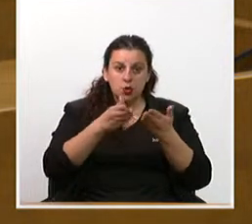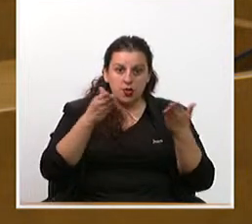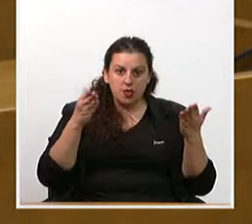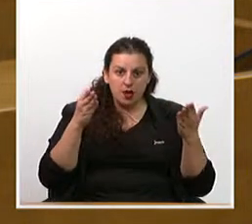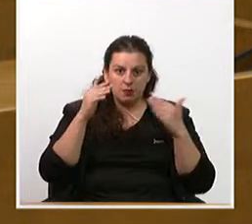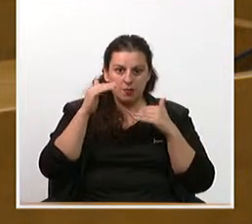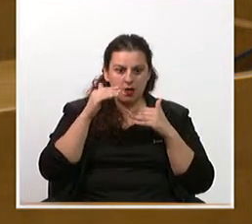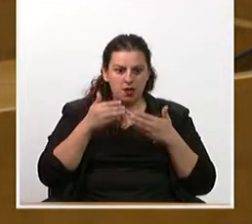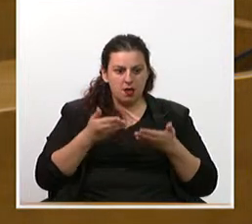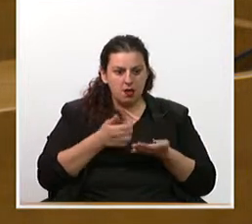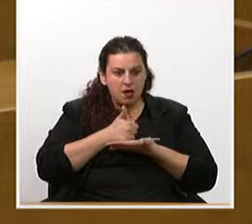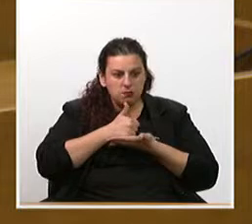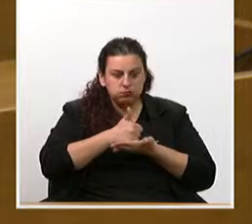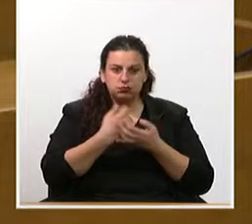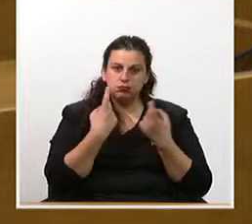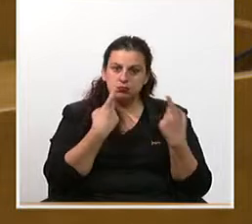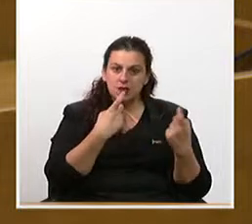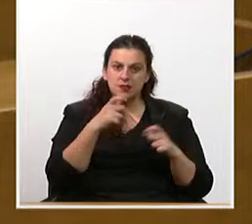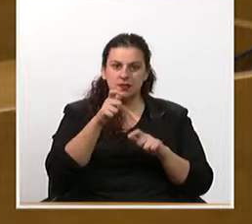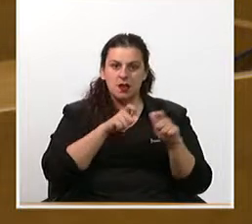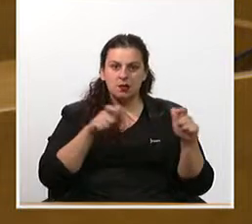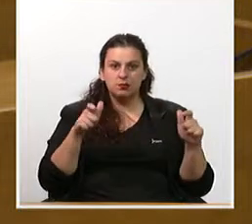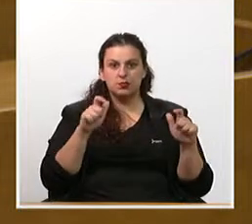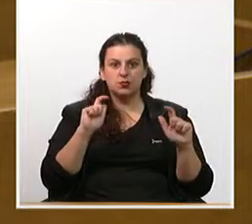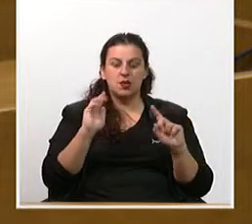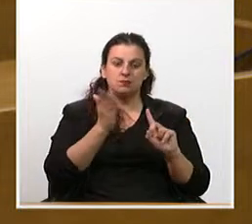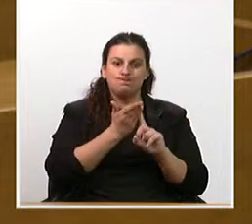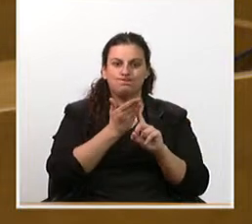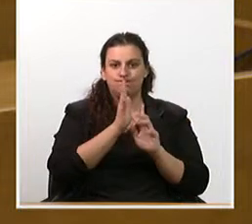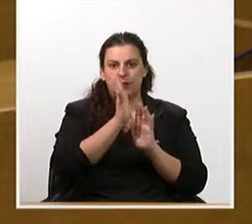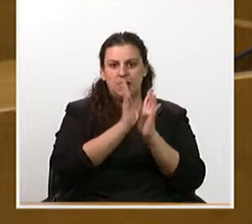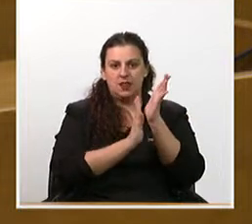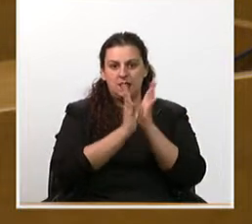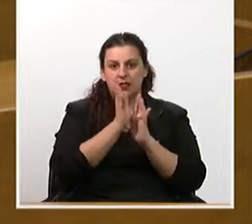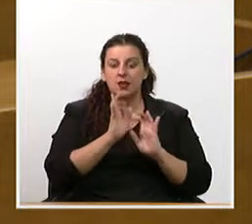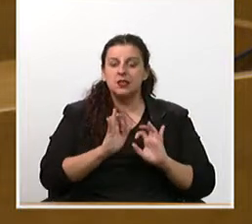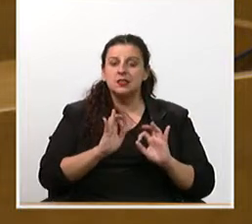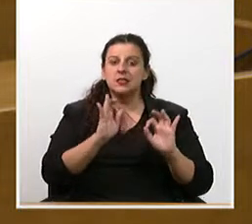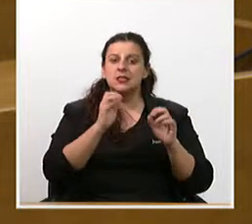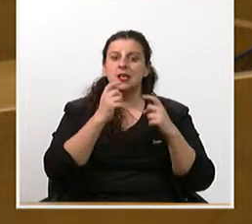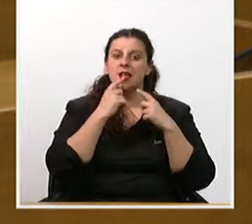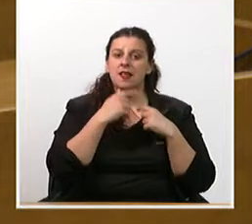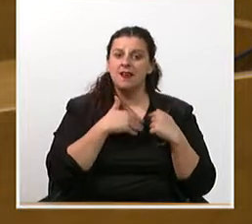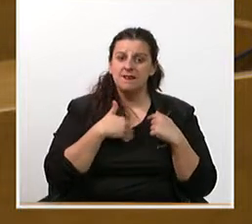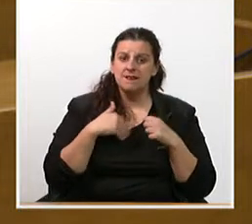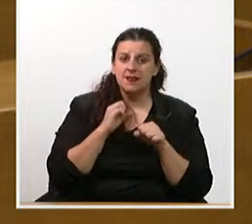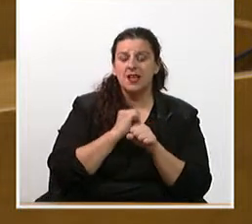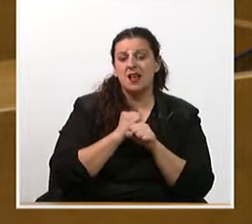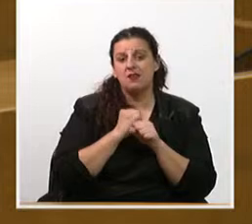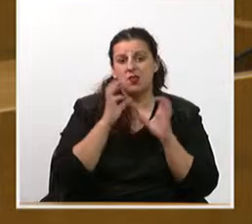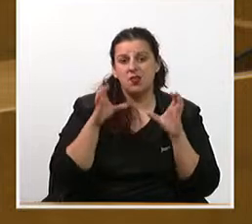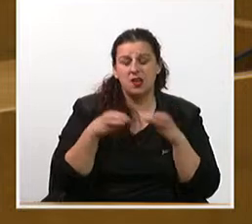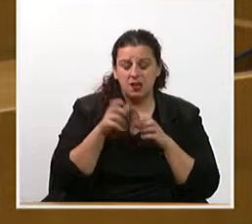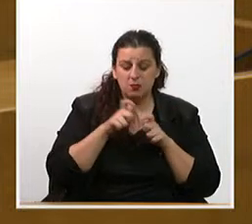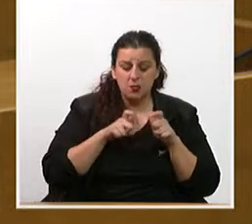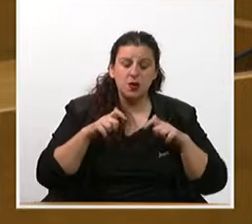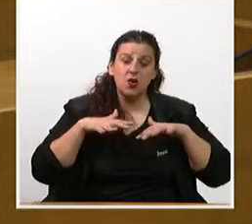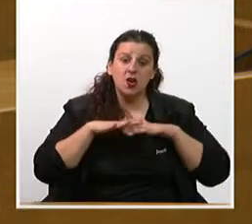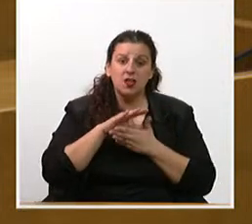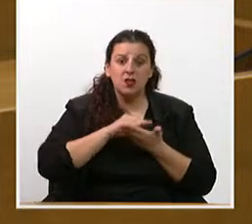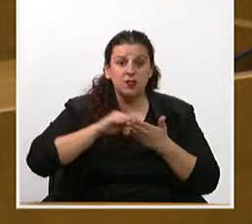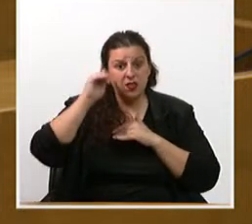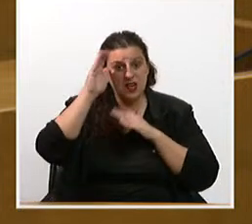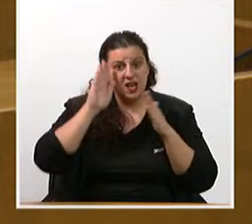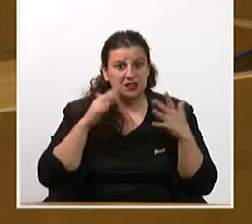necesaria a Los afectados del incendio en particular quiero destacar la labor del equipo humano de la red de oficinas de atención a las